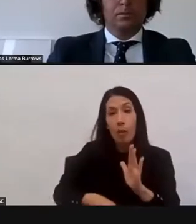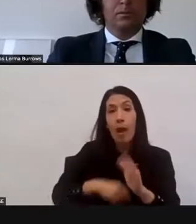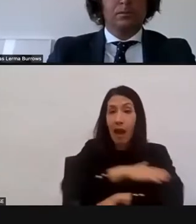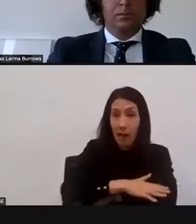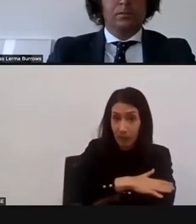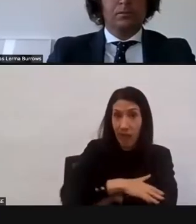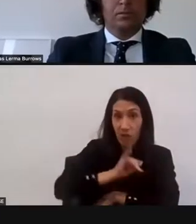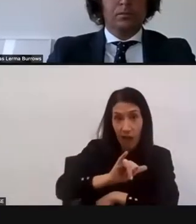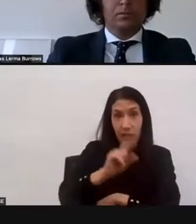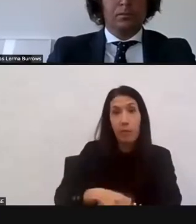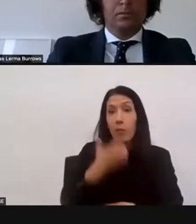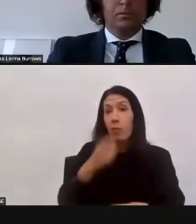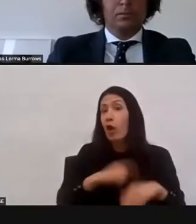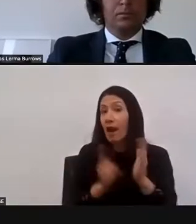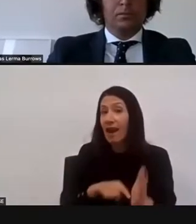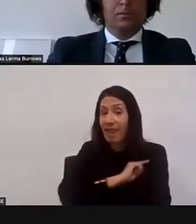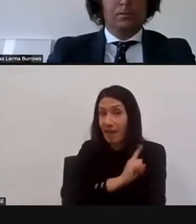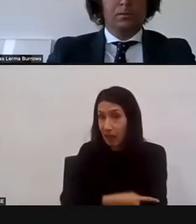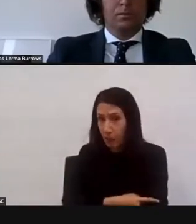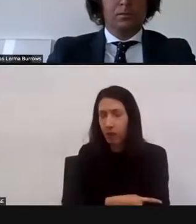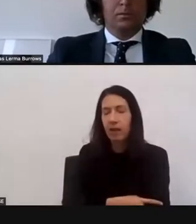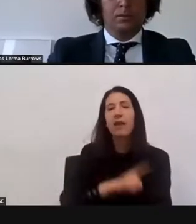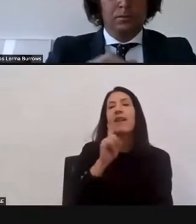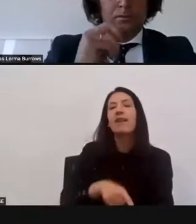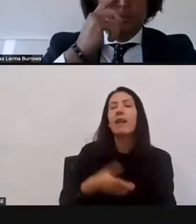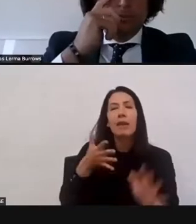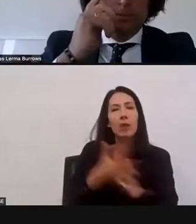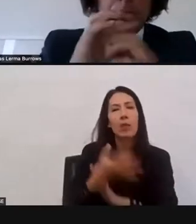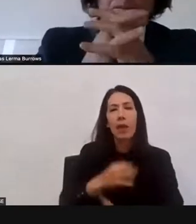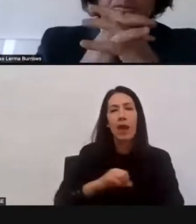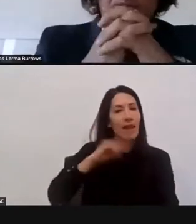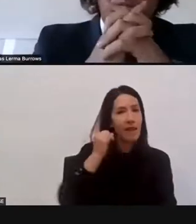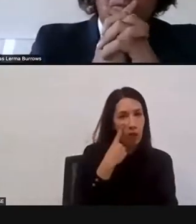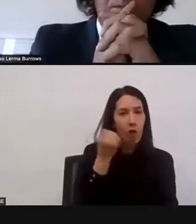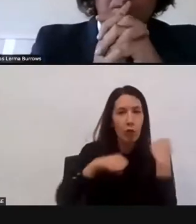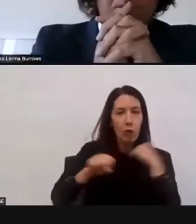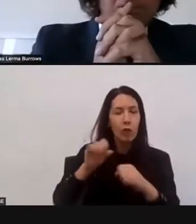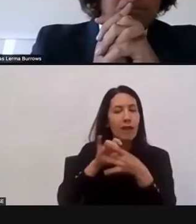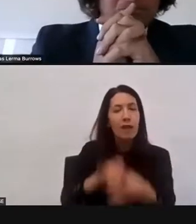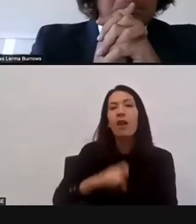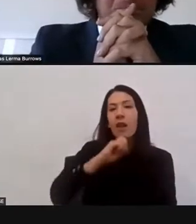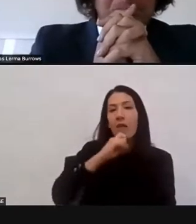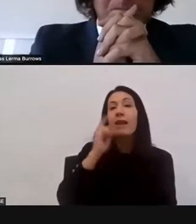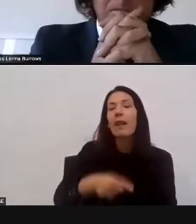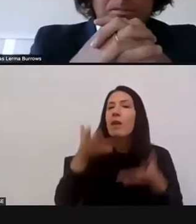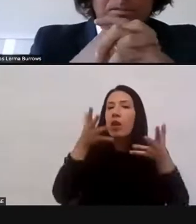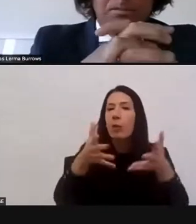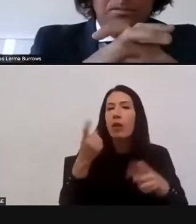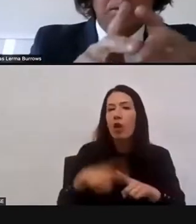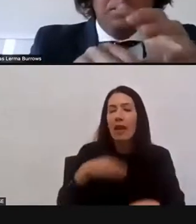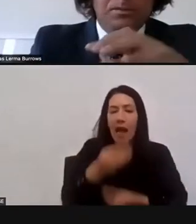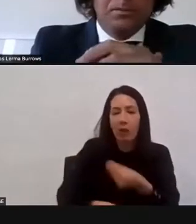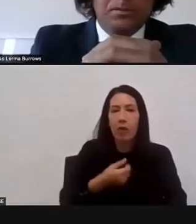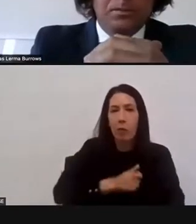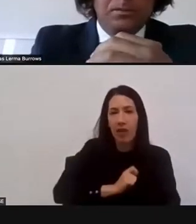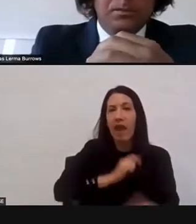respecto, como la ley del deporte. Se instruye acerca de la detección de una conducta basada en el odio y se dan instrucciones sobre actuación policial en las diversas fases